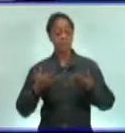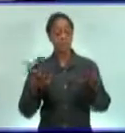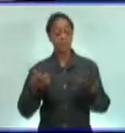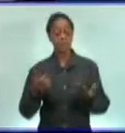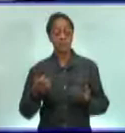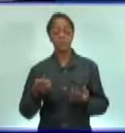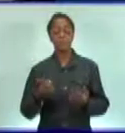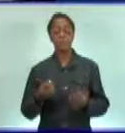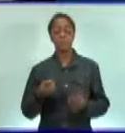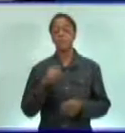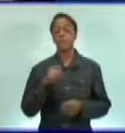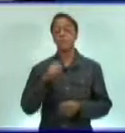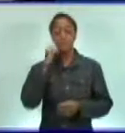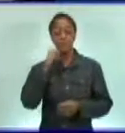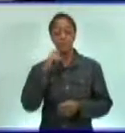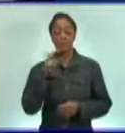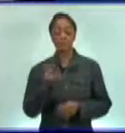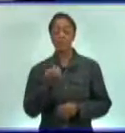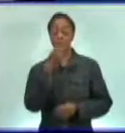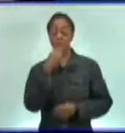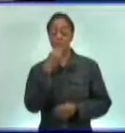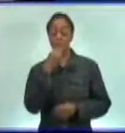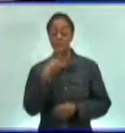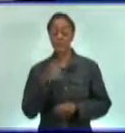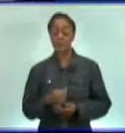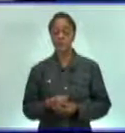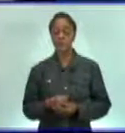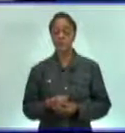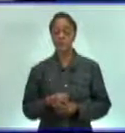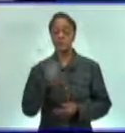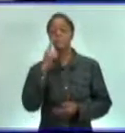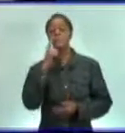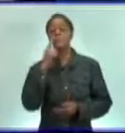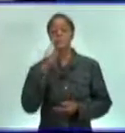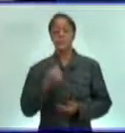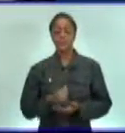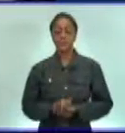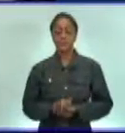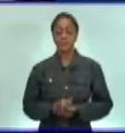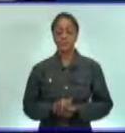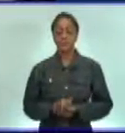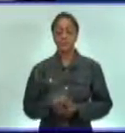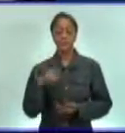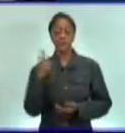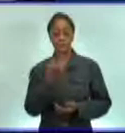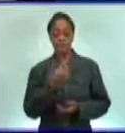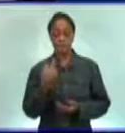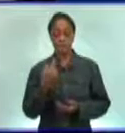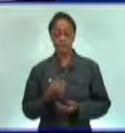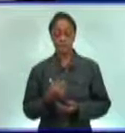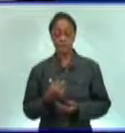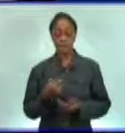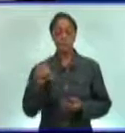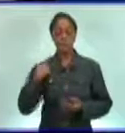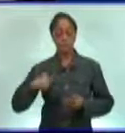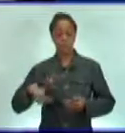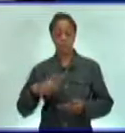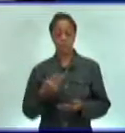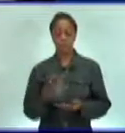reproducen, además se alimentan y respiran. Y nosotros, los seres